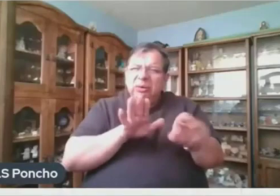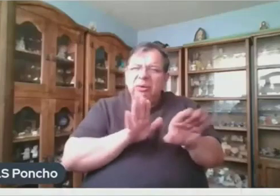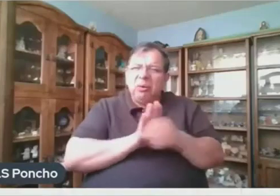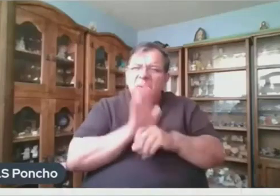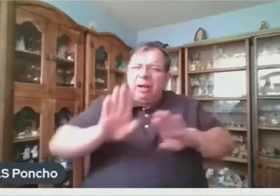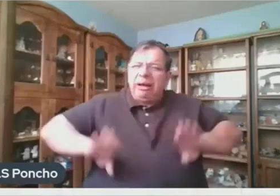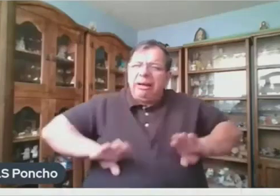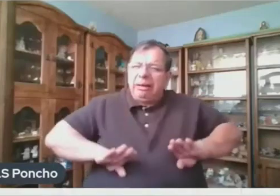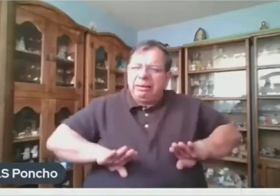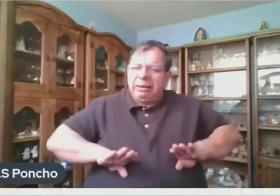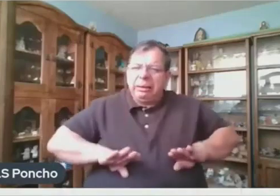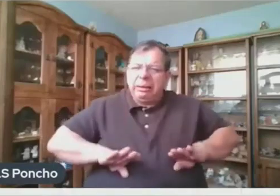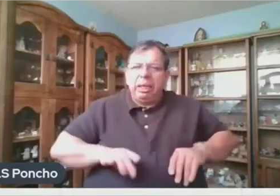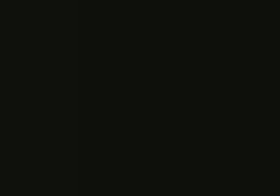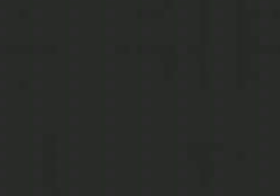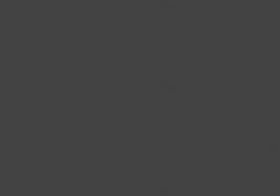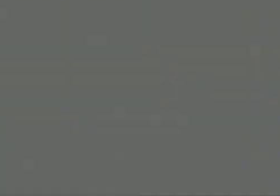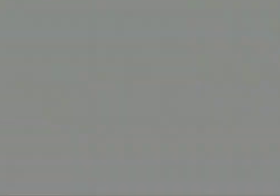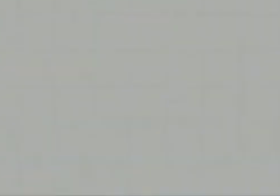muéstramelo.